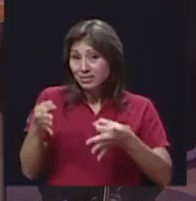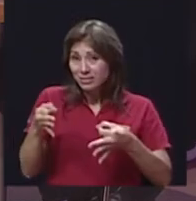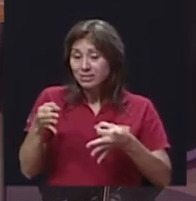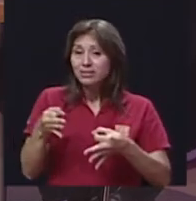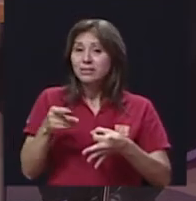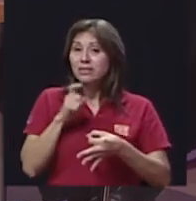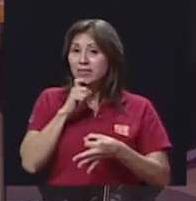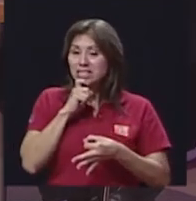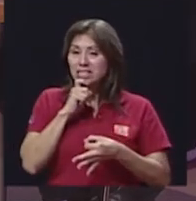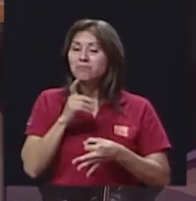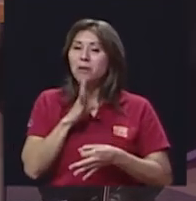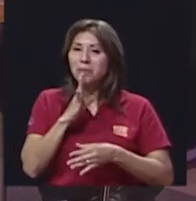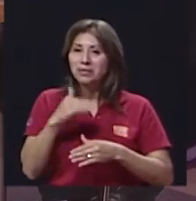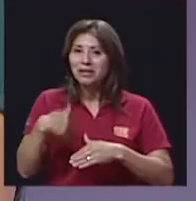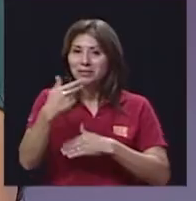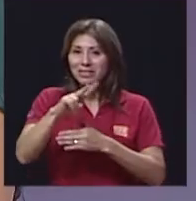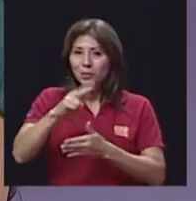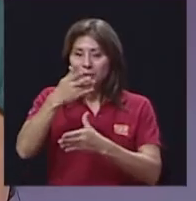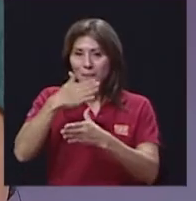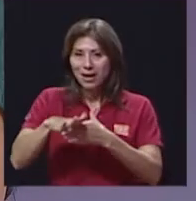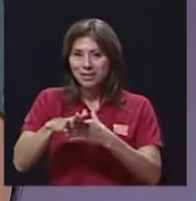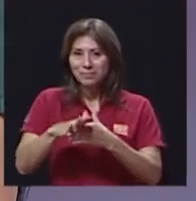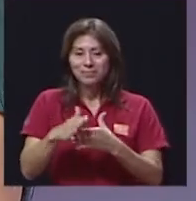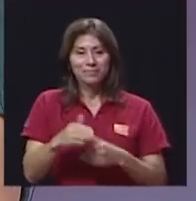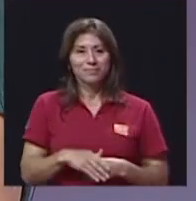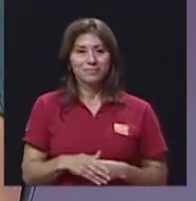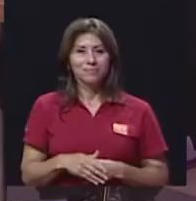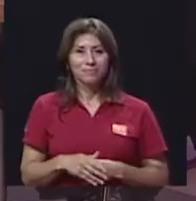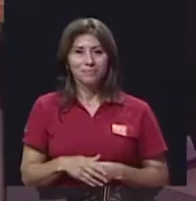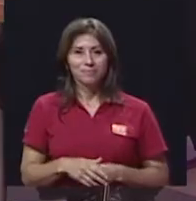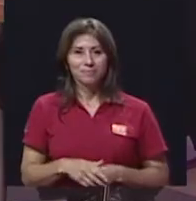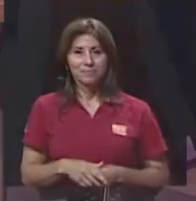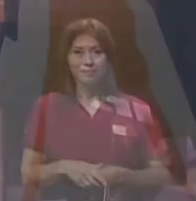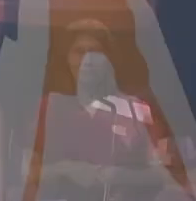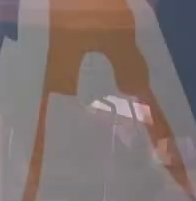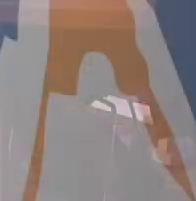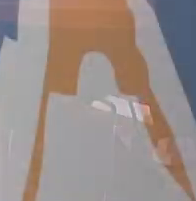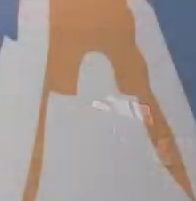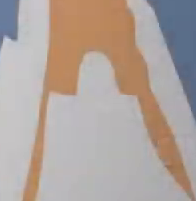vamos a discutir en la segunda parte vamos a una costa rapidísima ya valverde